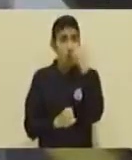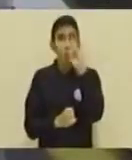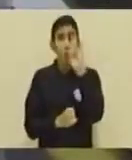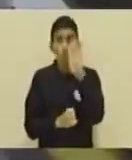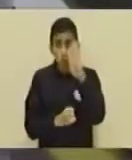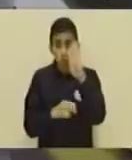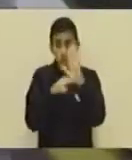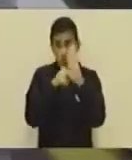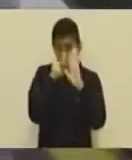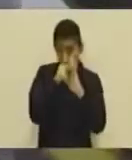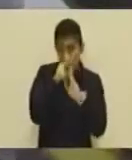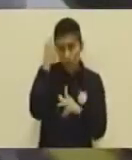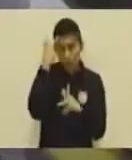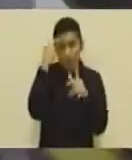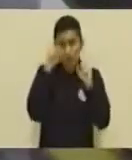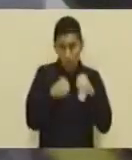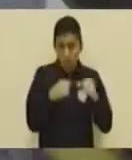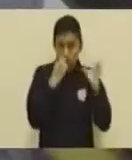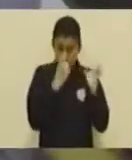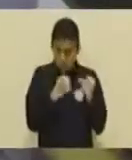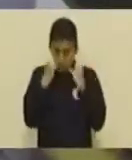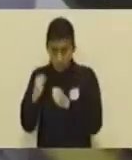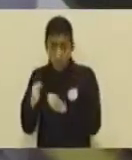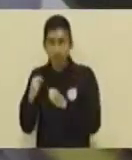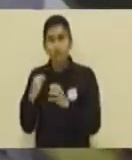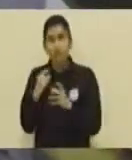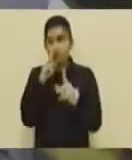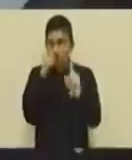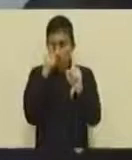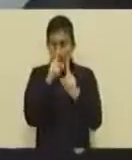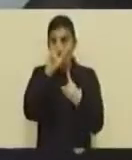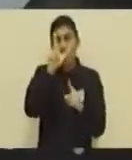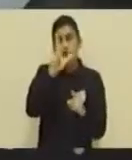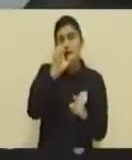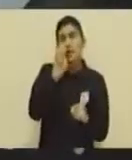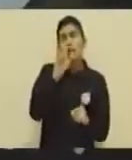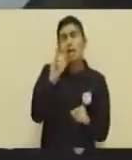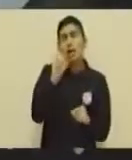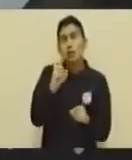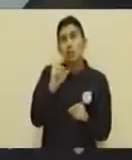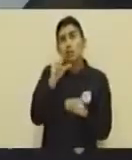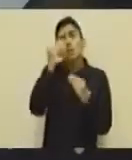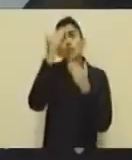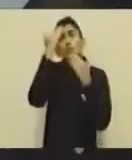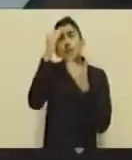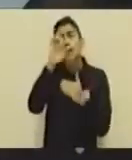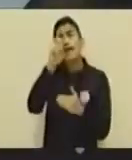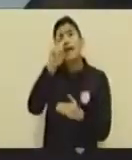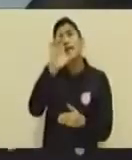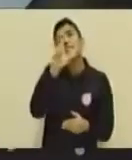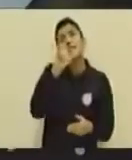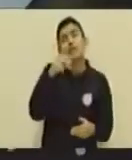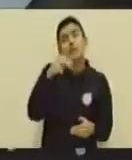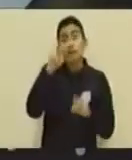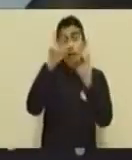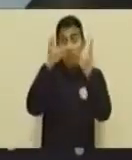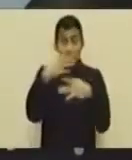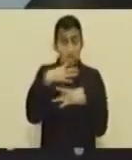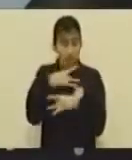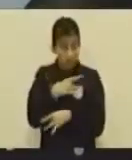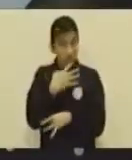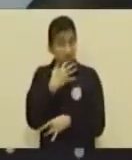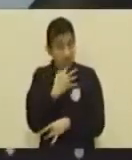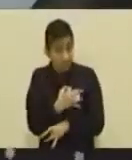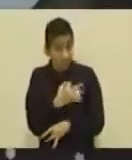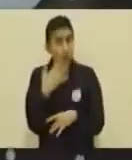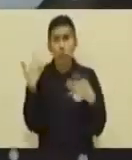estructurar nuestra estructura de Lewis. Valga la redundancia. Así es. Pues muchísimas gracias, Evelyn, por este tema muy interesante. Creo que es esencial